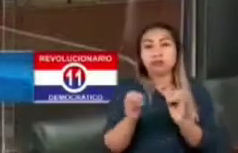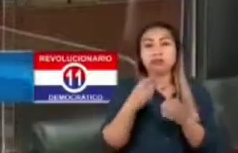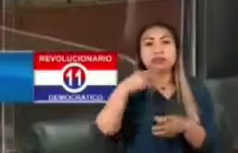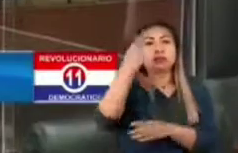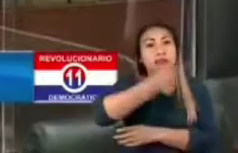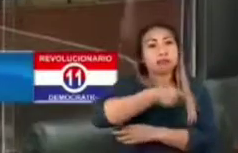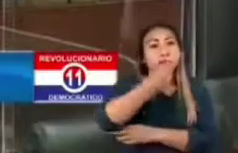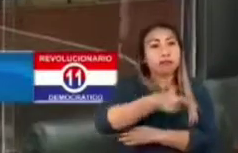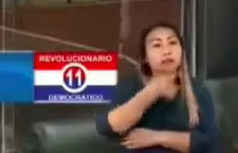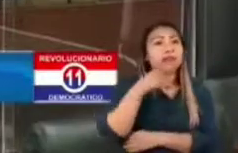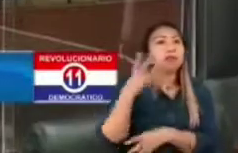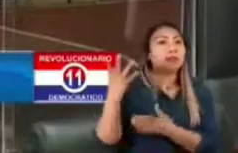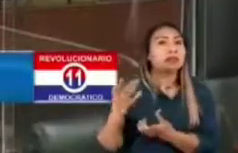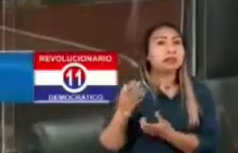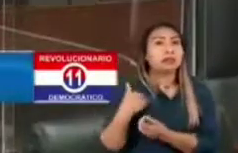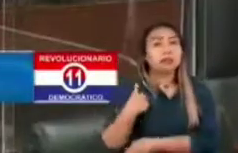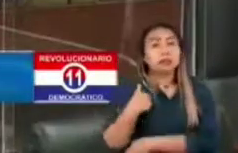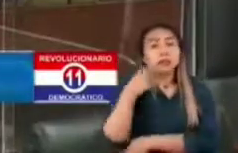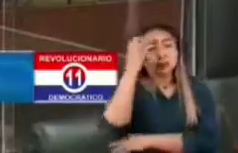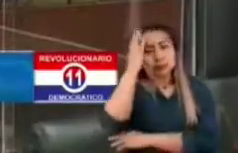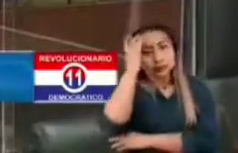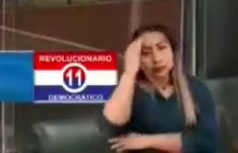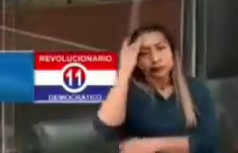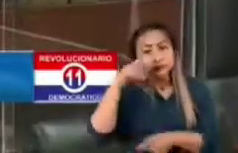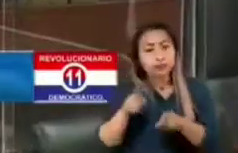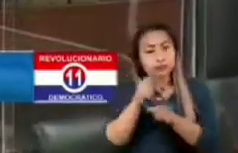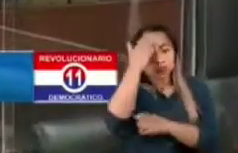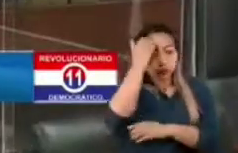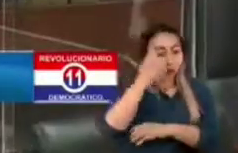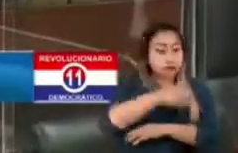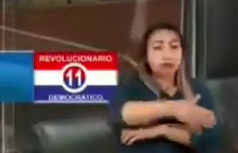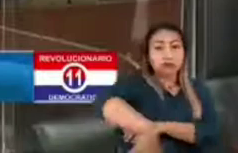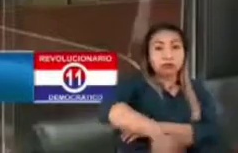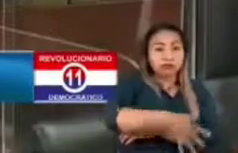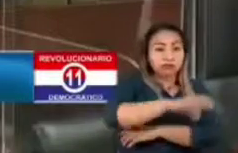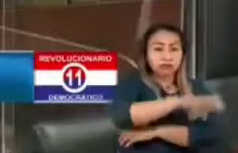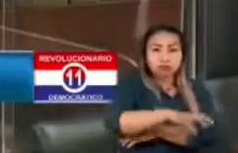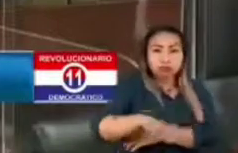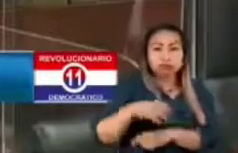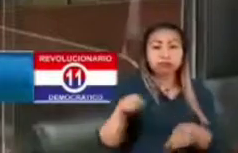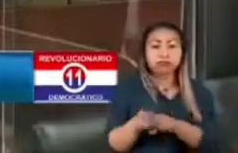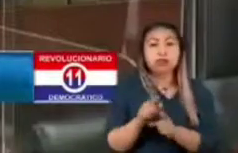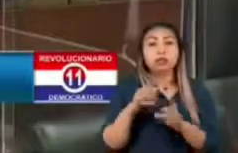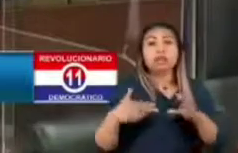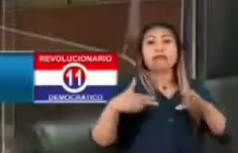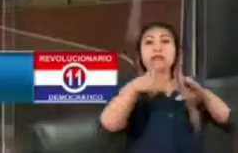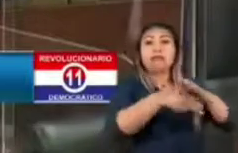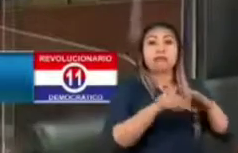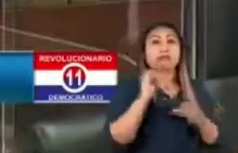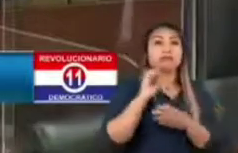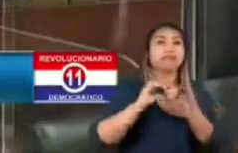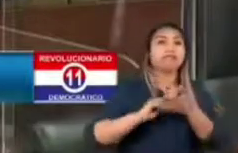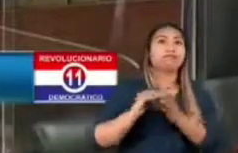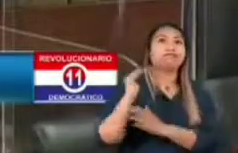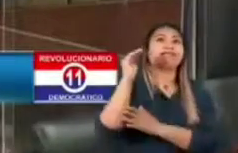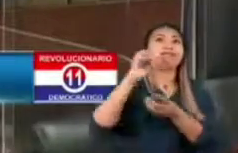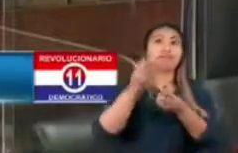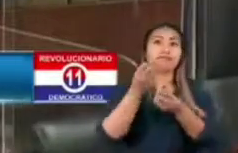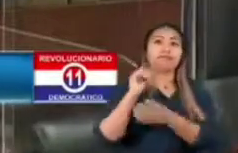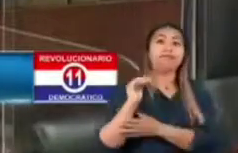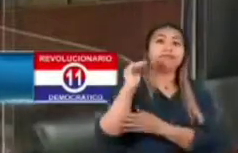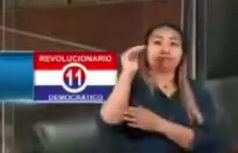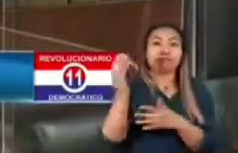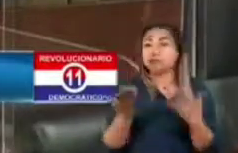taxistas desesperados por los muertos y por la gasolina igual que los buseros y ustedes se atreven a ultrajan otra gente